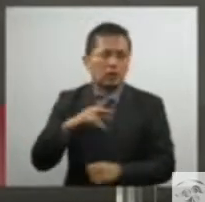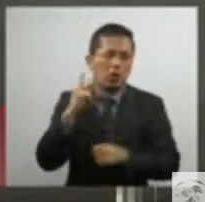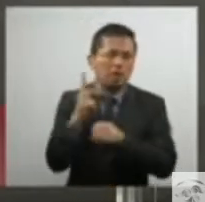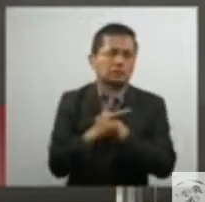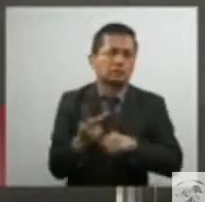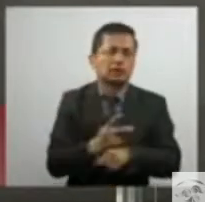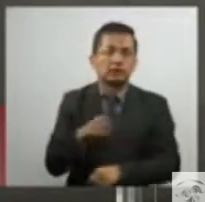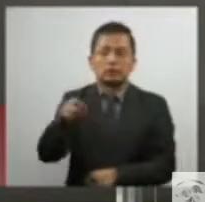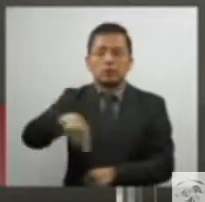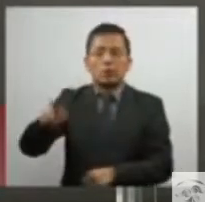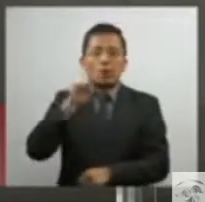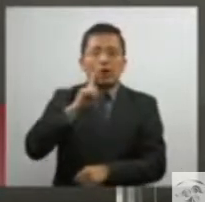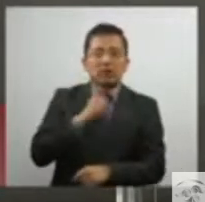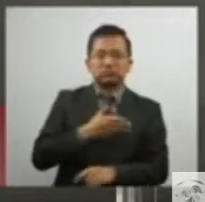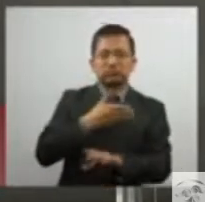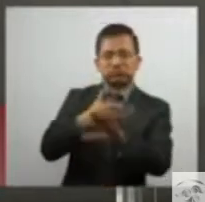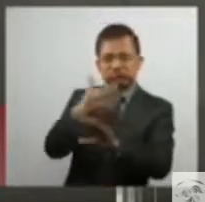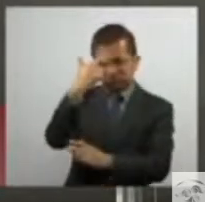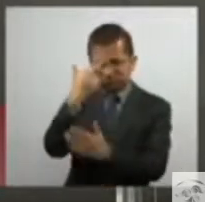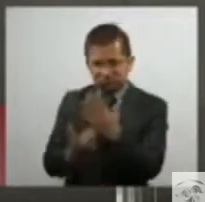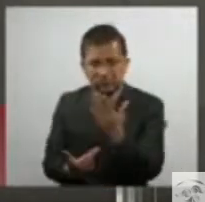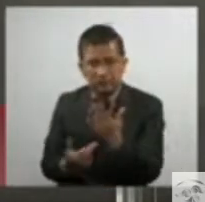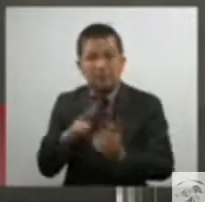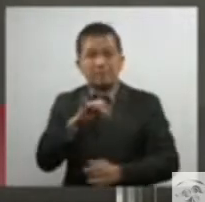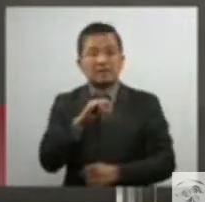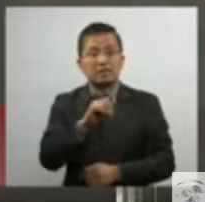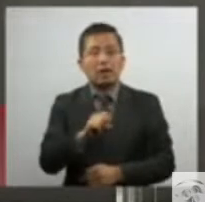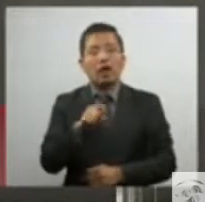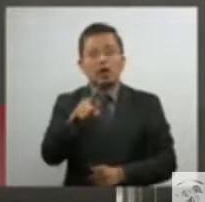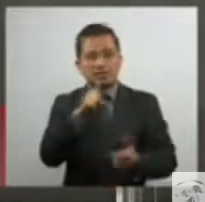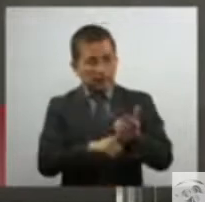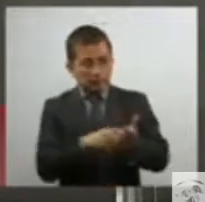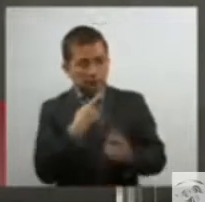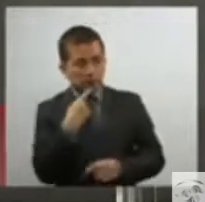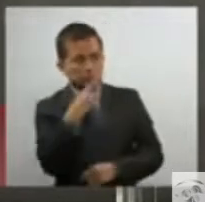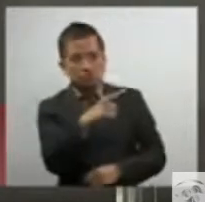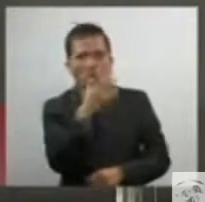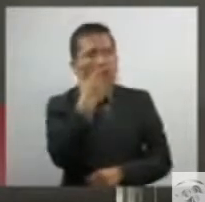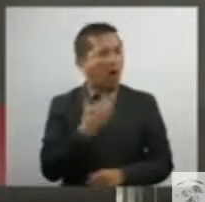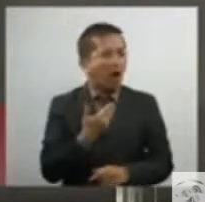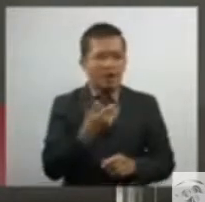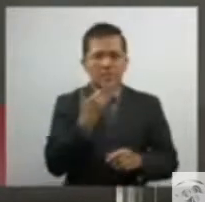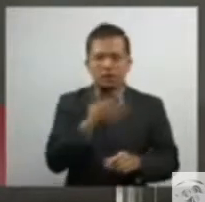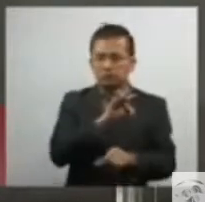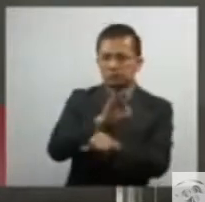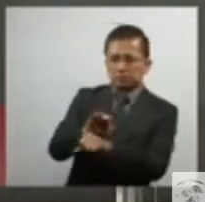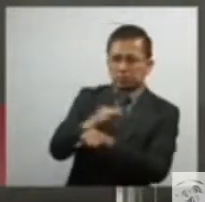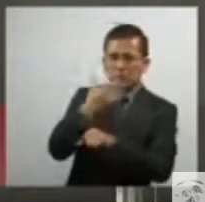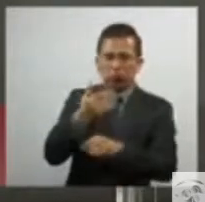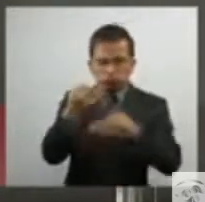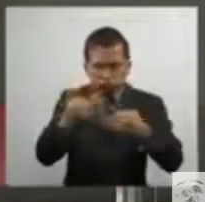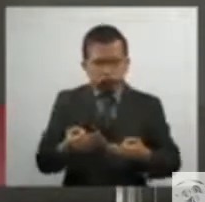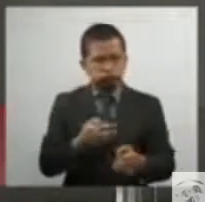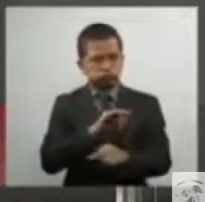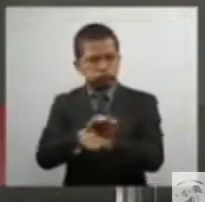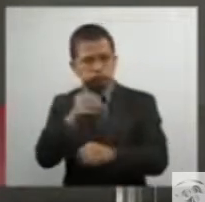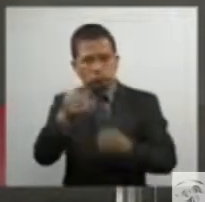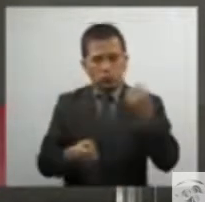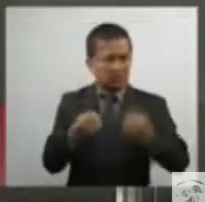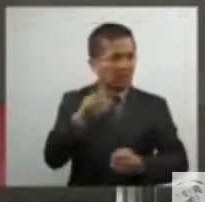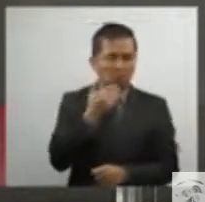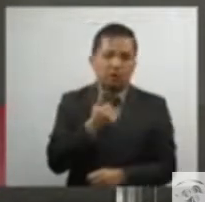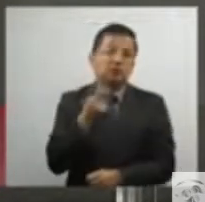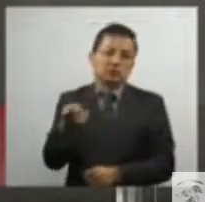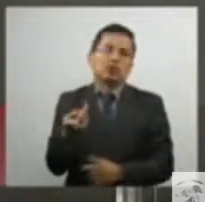institucional, al no tener acceso a una atención adecuada, a defensa jurídica que dé un real seguimiento a sus casos, y menos aún